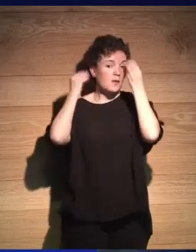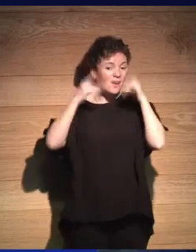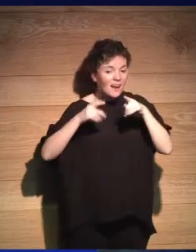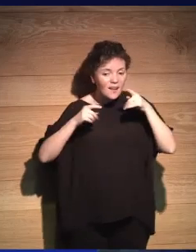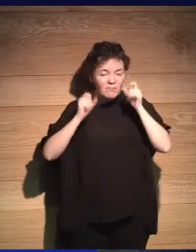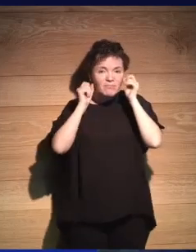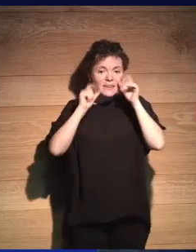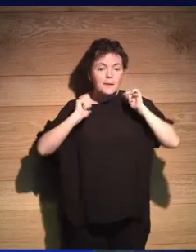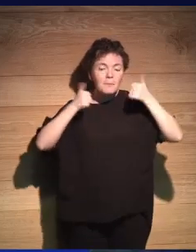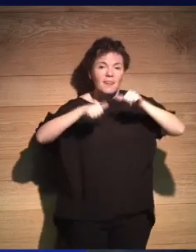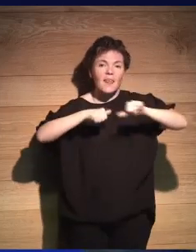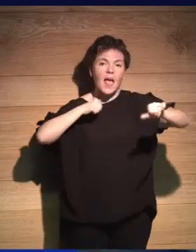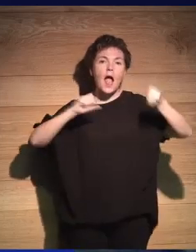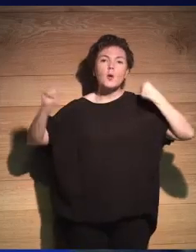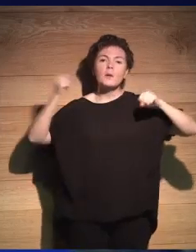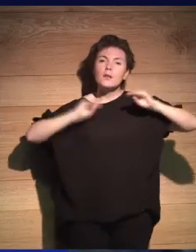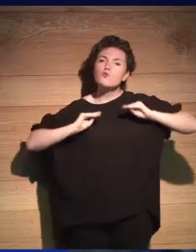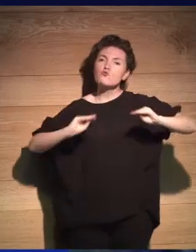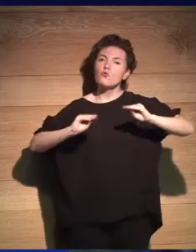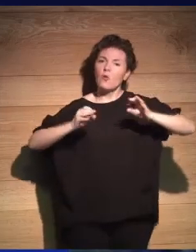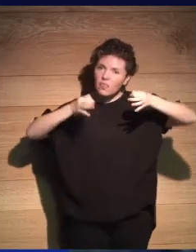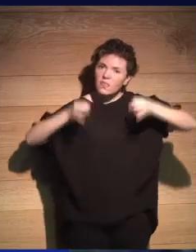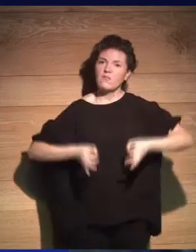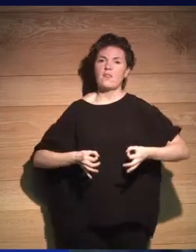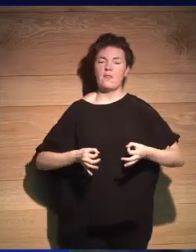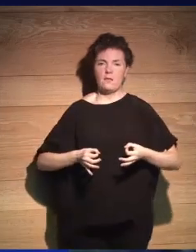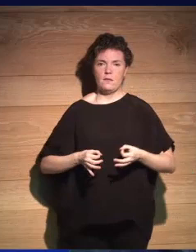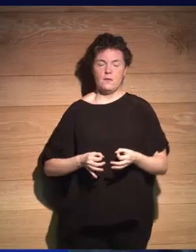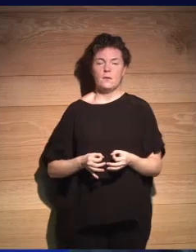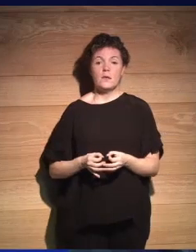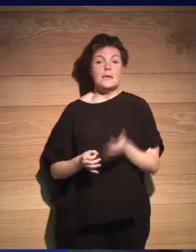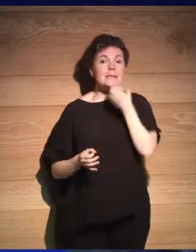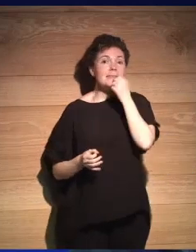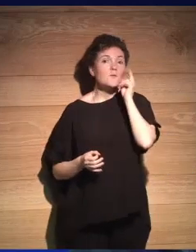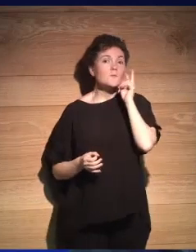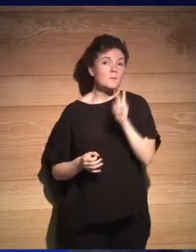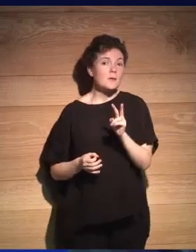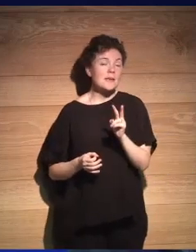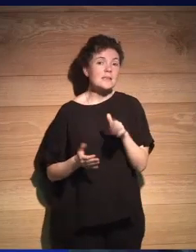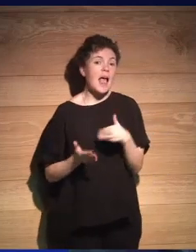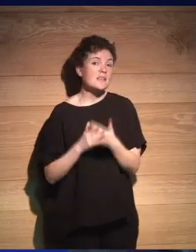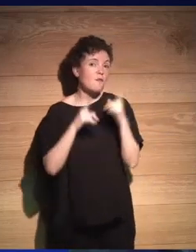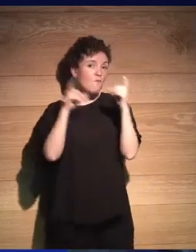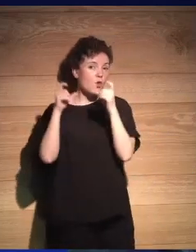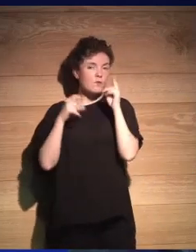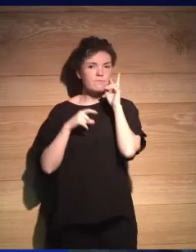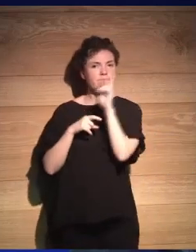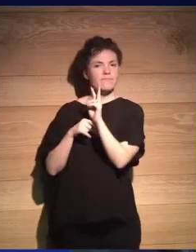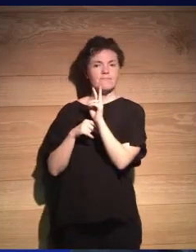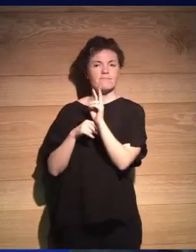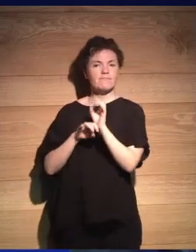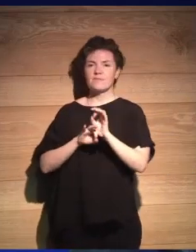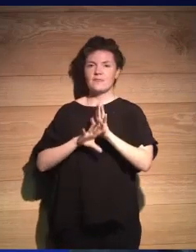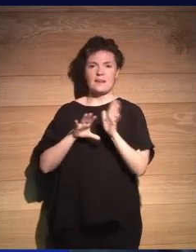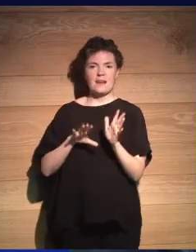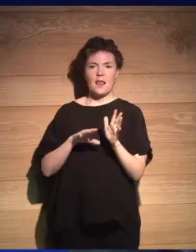él empieza a comportarse como él realmente es. De hecho, si tú lo ves hasta en las fotos se ve